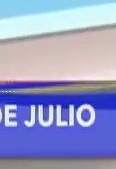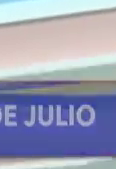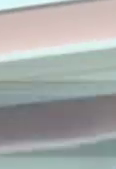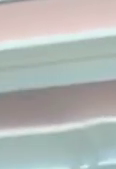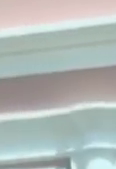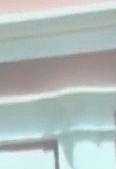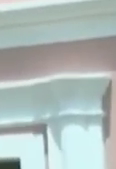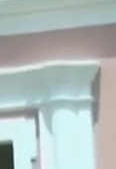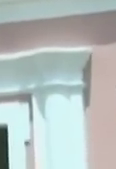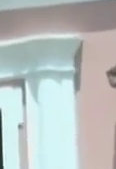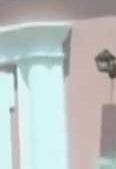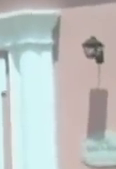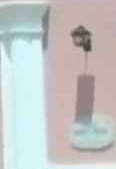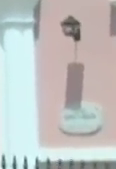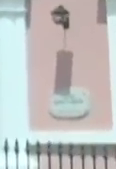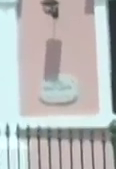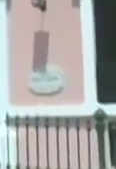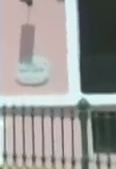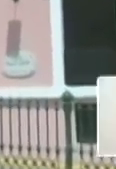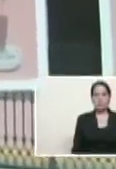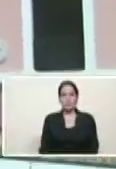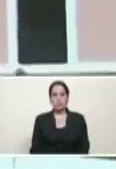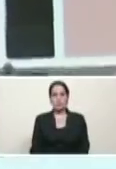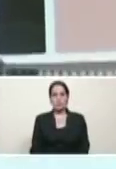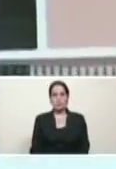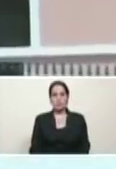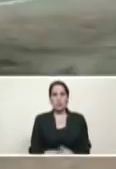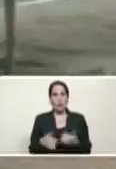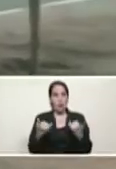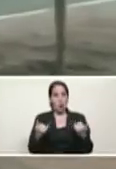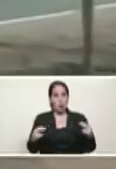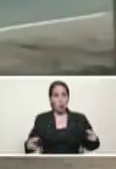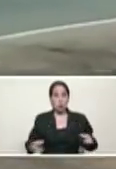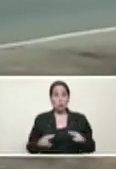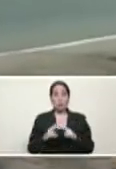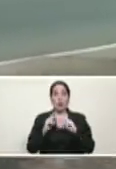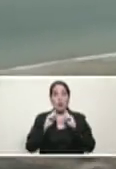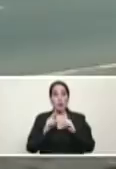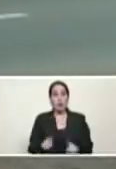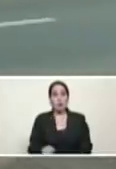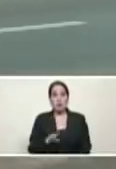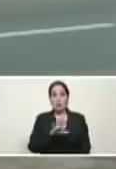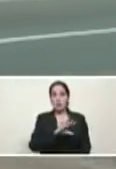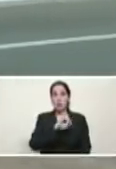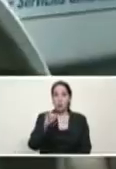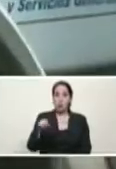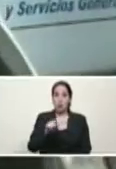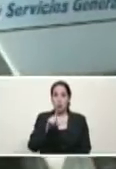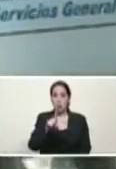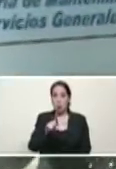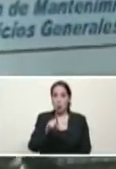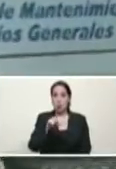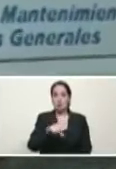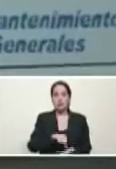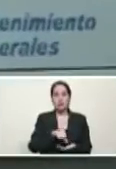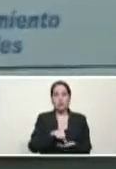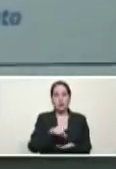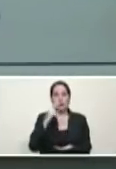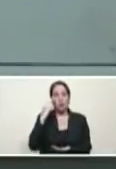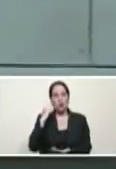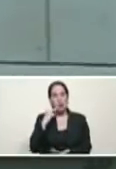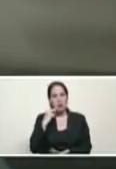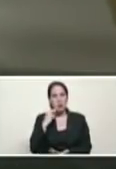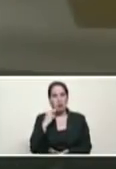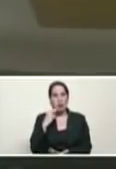Chávez, Chávez, siempre Chávez, nos encontramos en la avenida 5 de Julio, municipio Jerez de Ciudad Bolívar, el altar de la